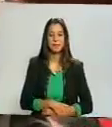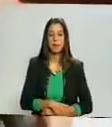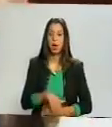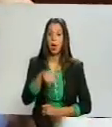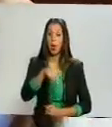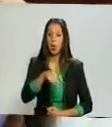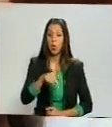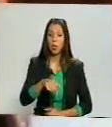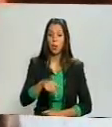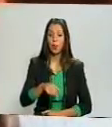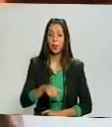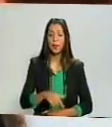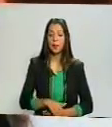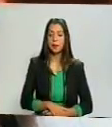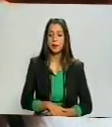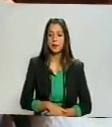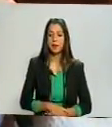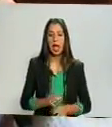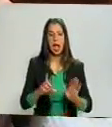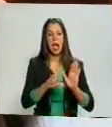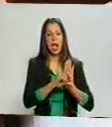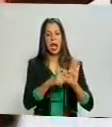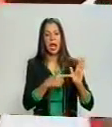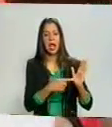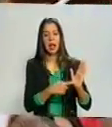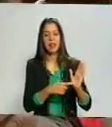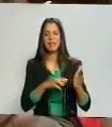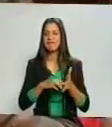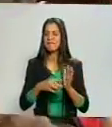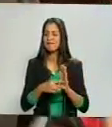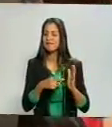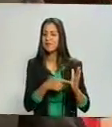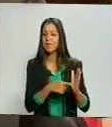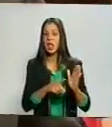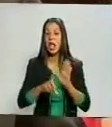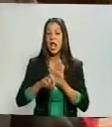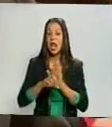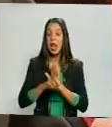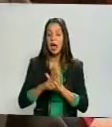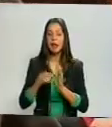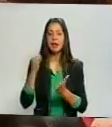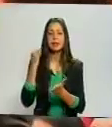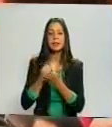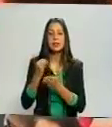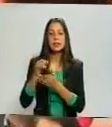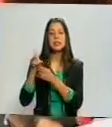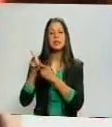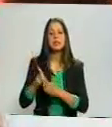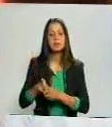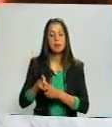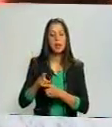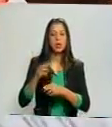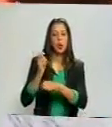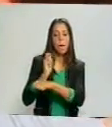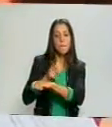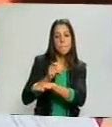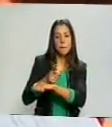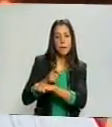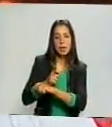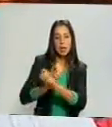Hoy, con esta ley, la ley del régimen tributario para el desarrollo soberano del arco